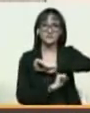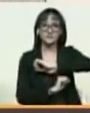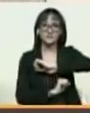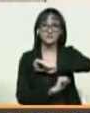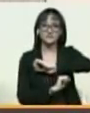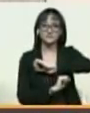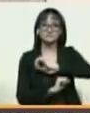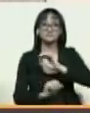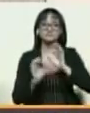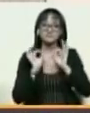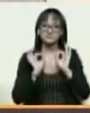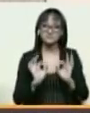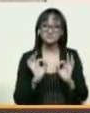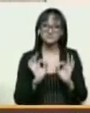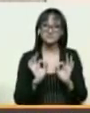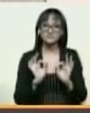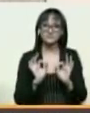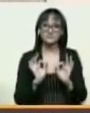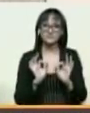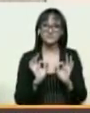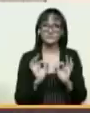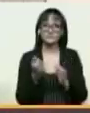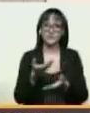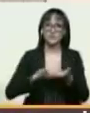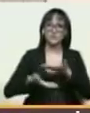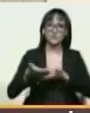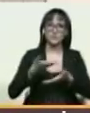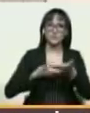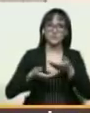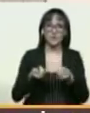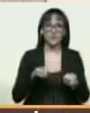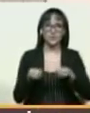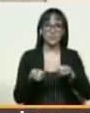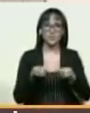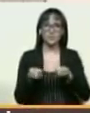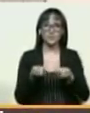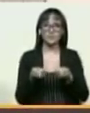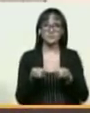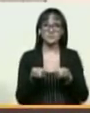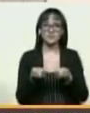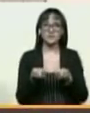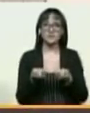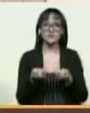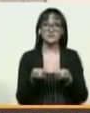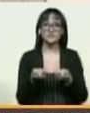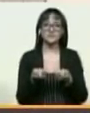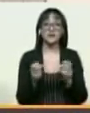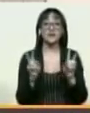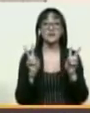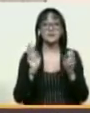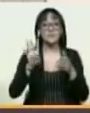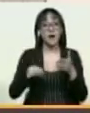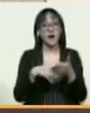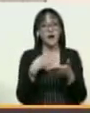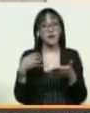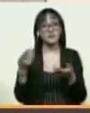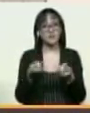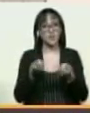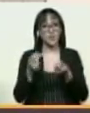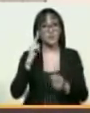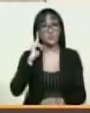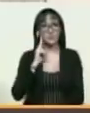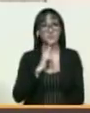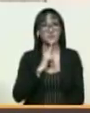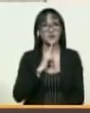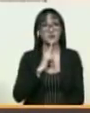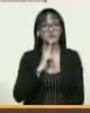que apunten hacia la diversificación económica planteada en el marco de la Agenda Económica